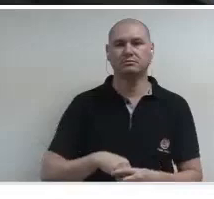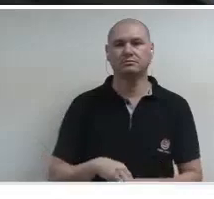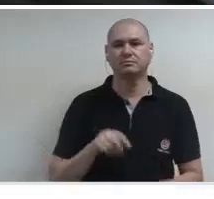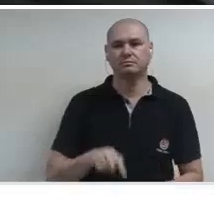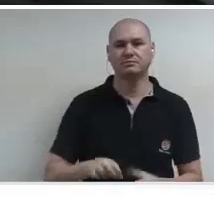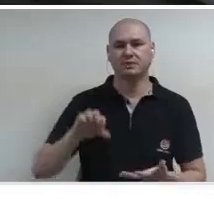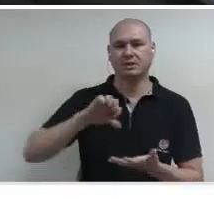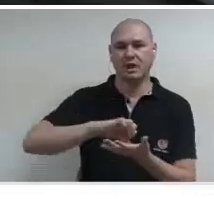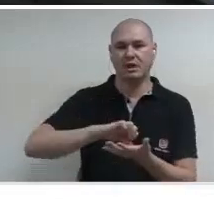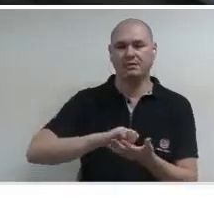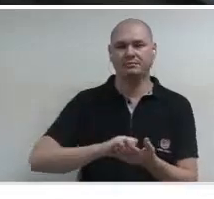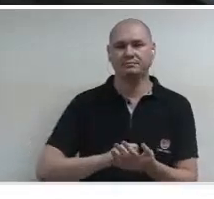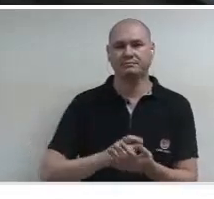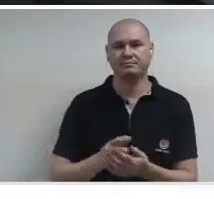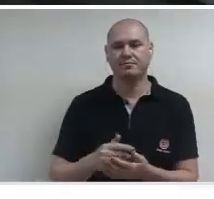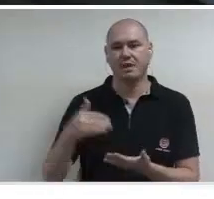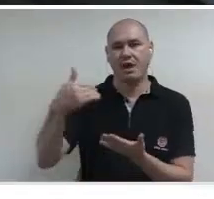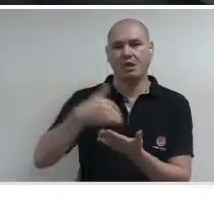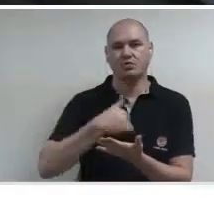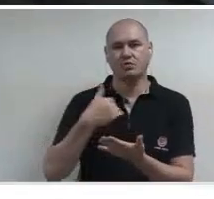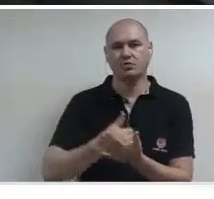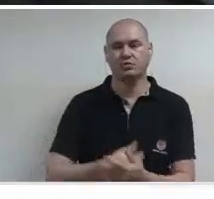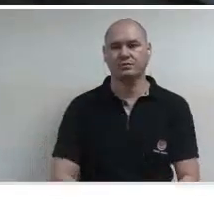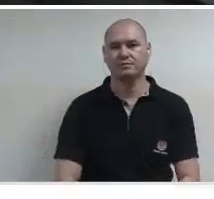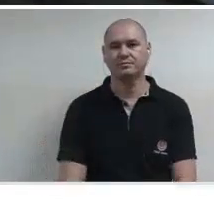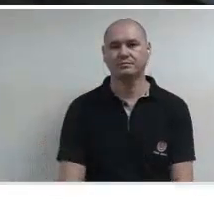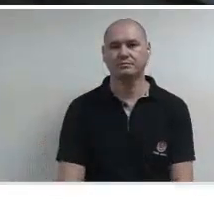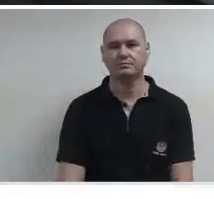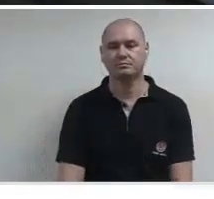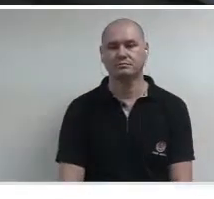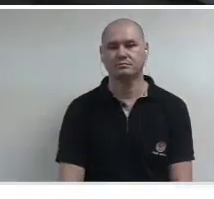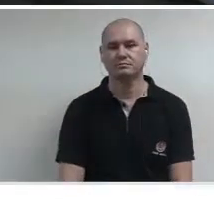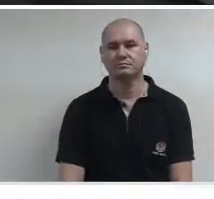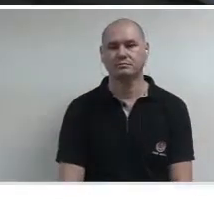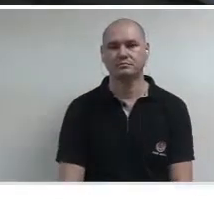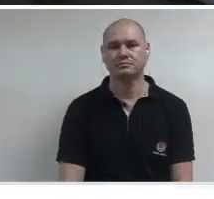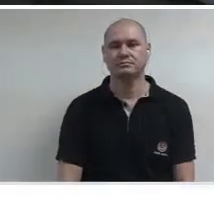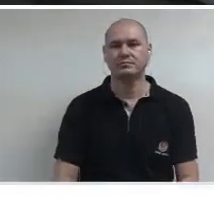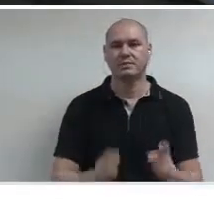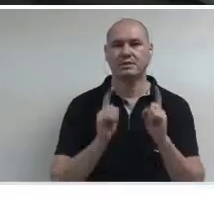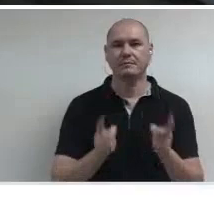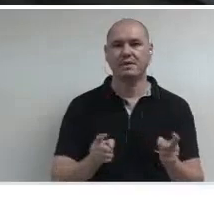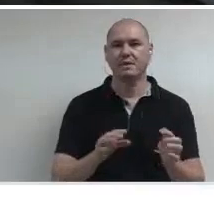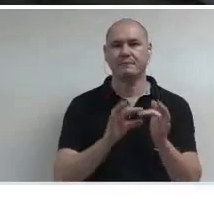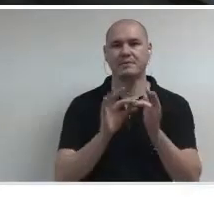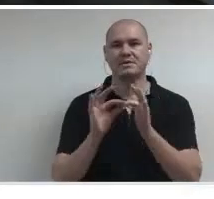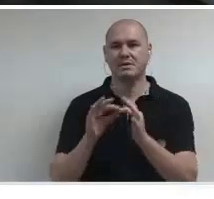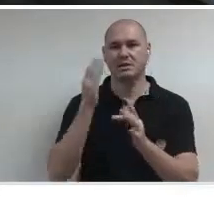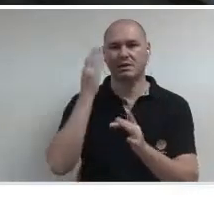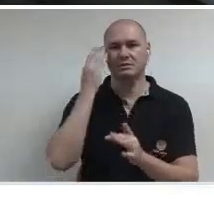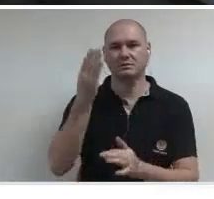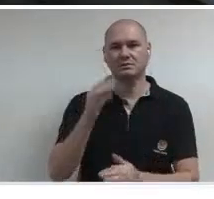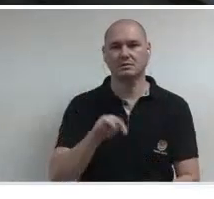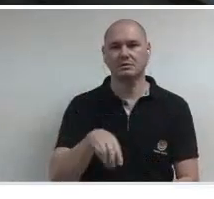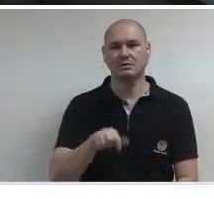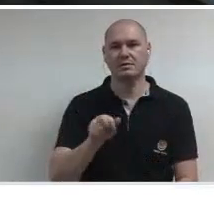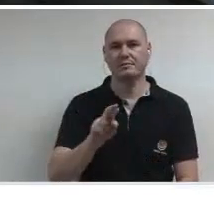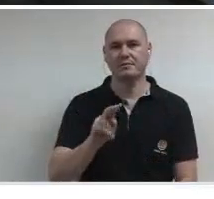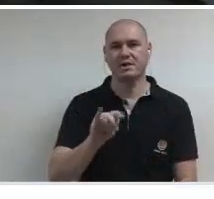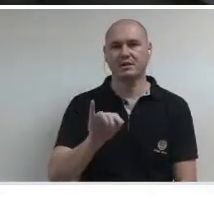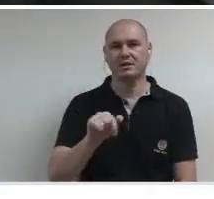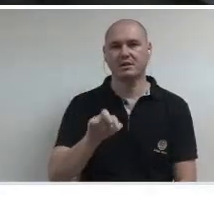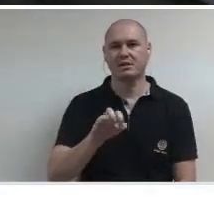catunes oñe conformaba tiene tribunal de sentencia hoy puto hubo una comba EPE. Ja, pues sabe